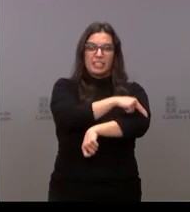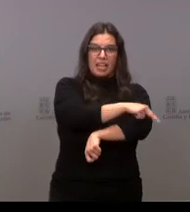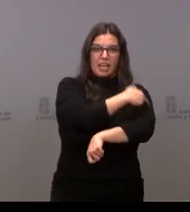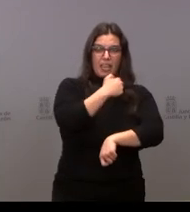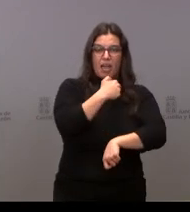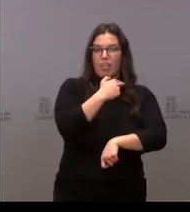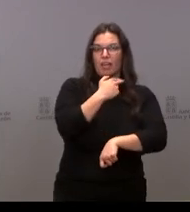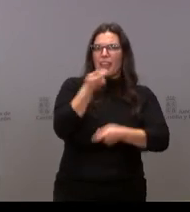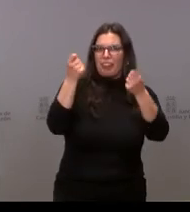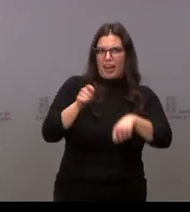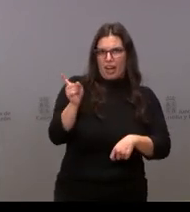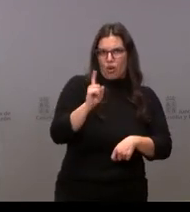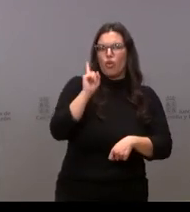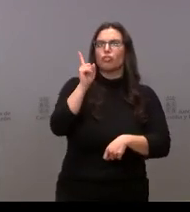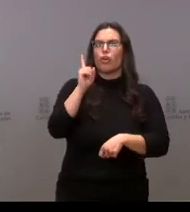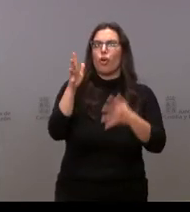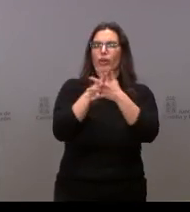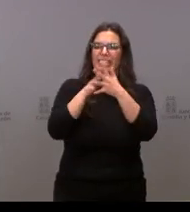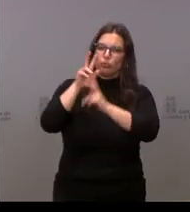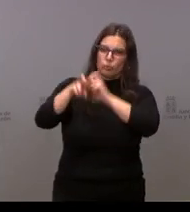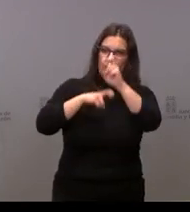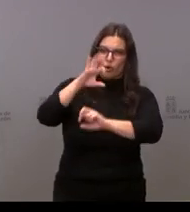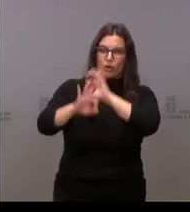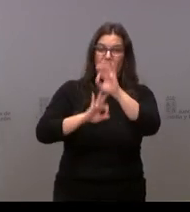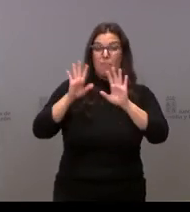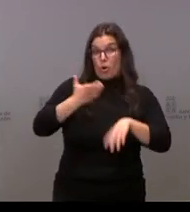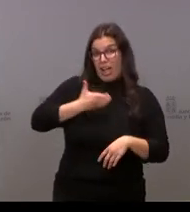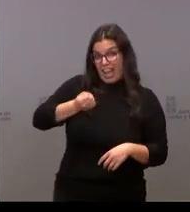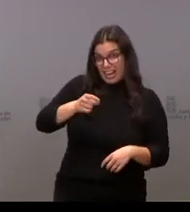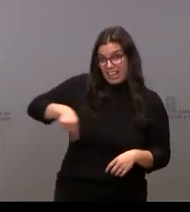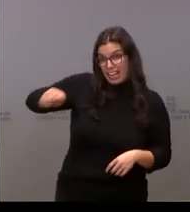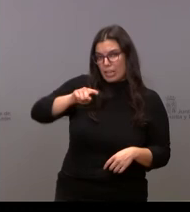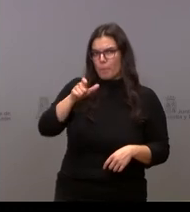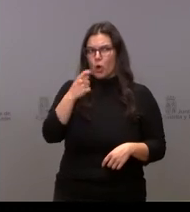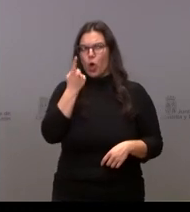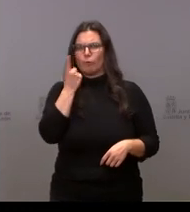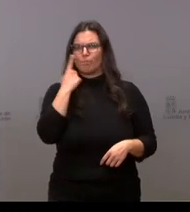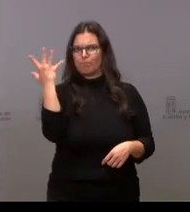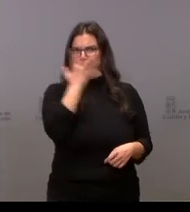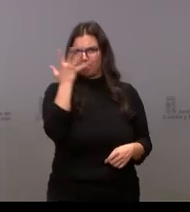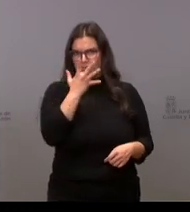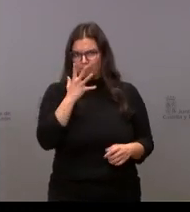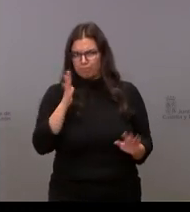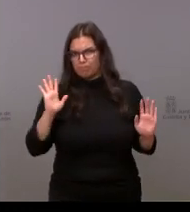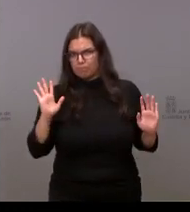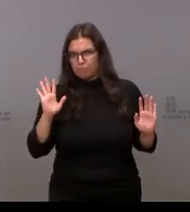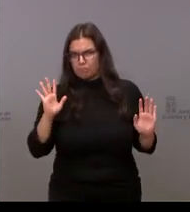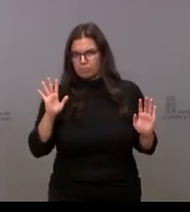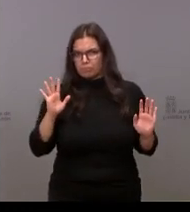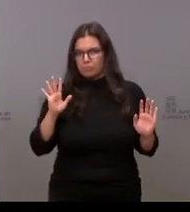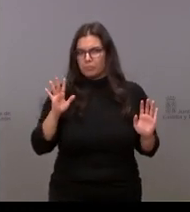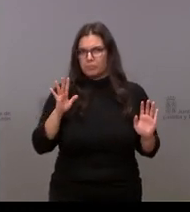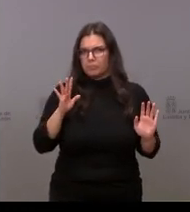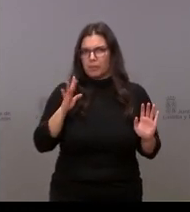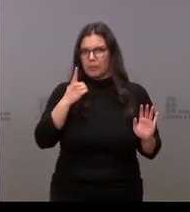siempre una estructuración pero al alcalde y compañía se les han puesto los pelos como escarpias diciendo